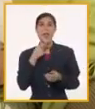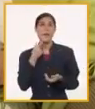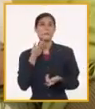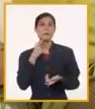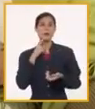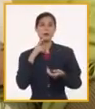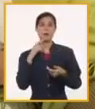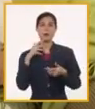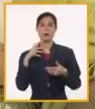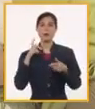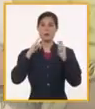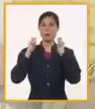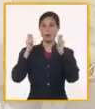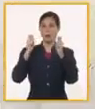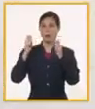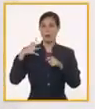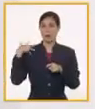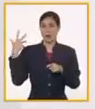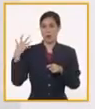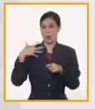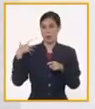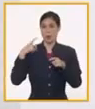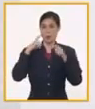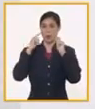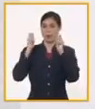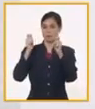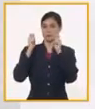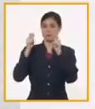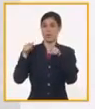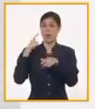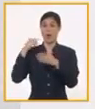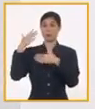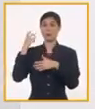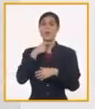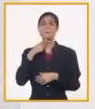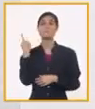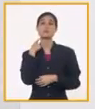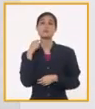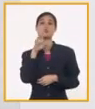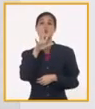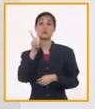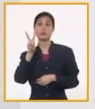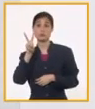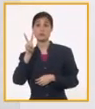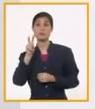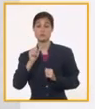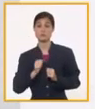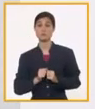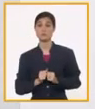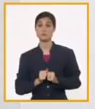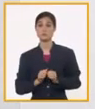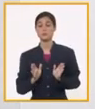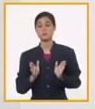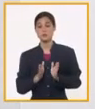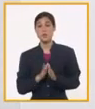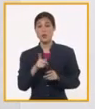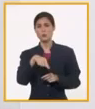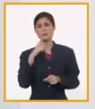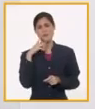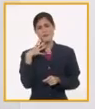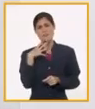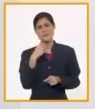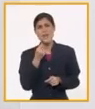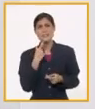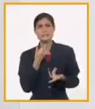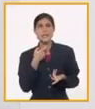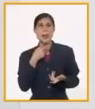protesta, lo sorprende el golpe de Estado, el del 52. Y ya entiende que la solución